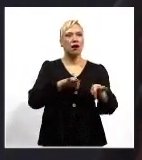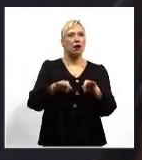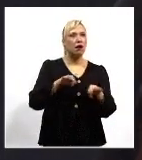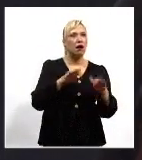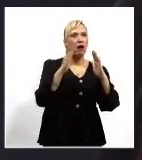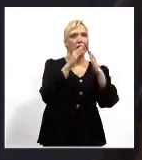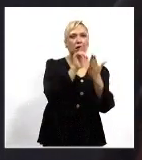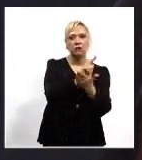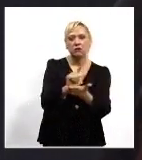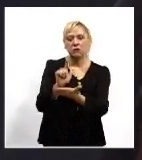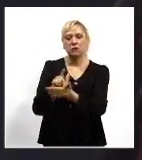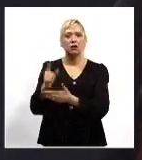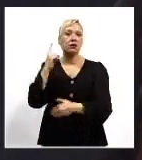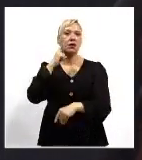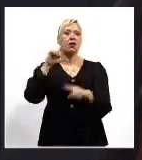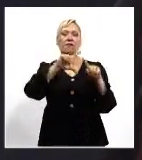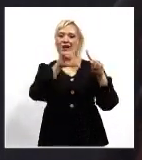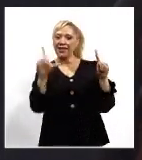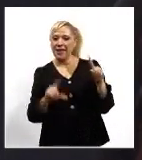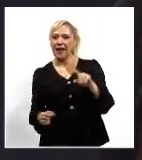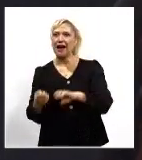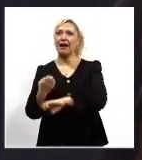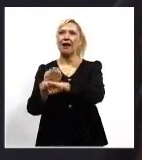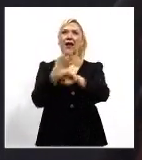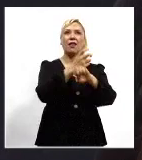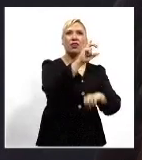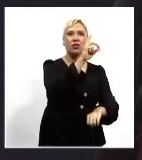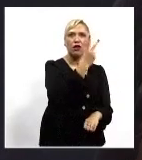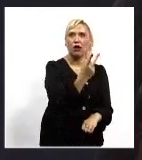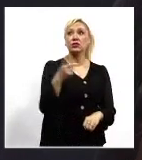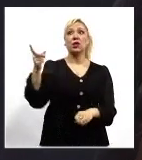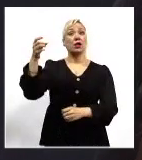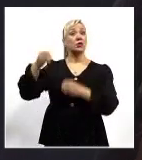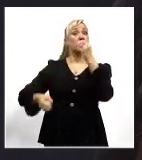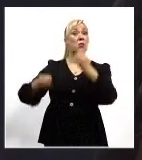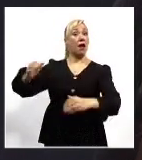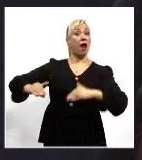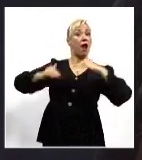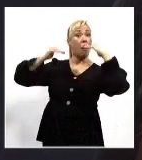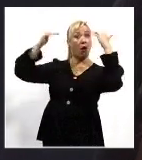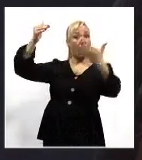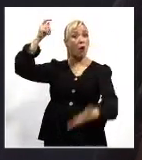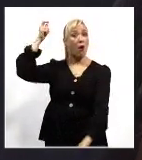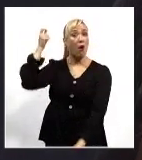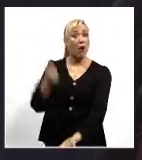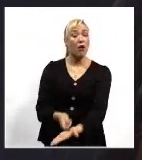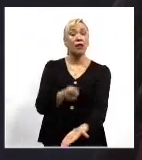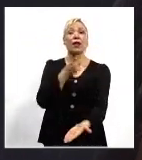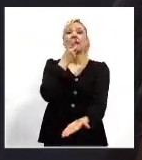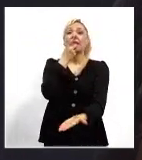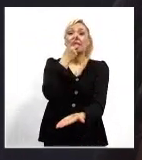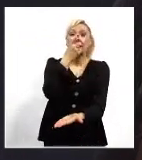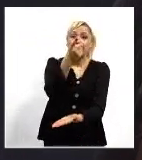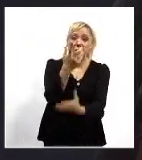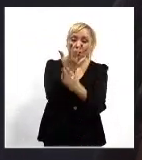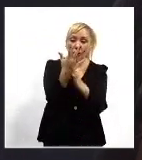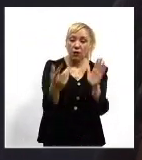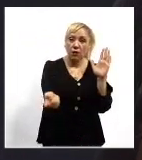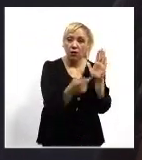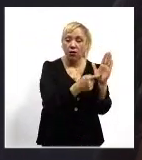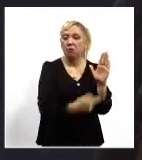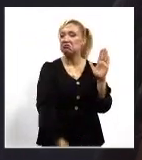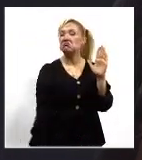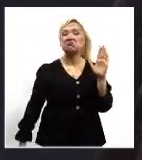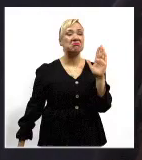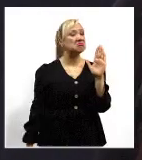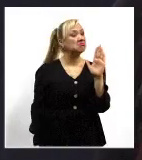a niveles estatales, por más tesis de la Suprema Corte de Justicia de la Nación que se emiten, pues hay